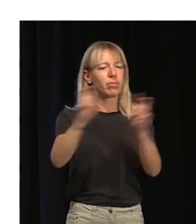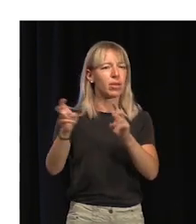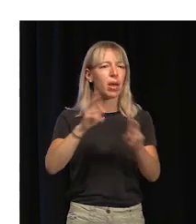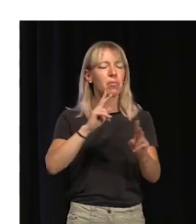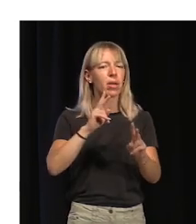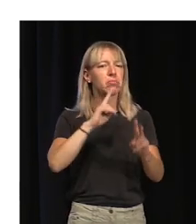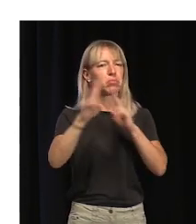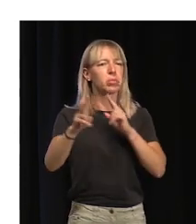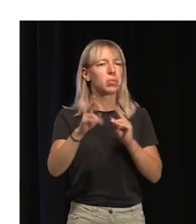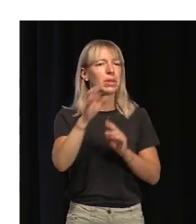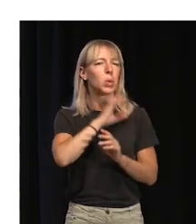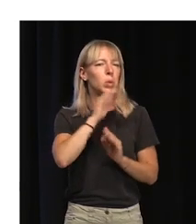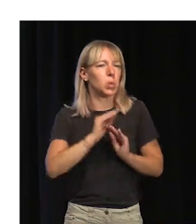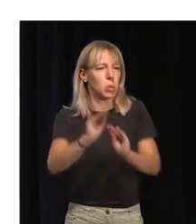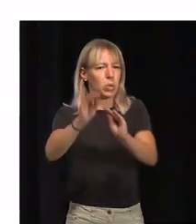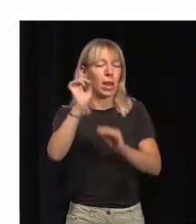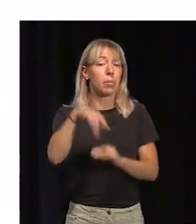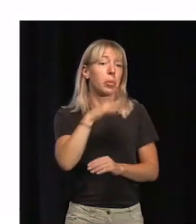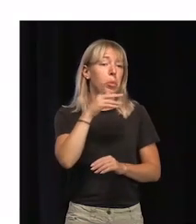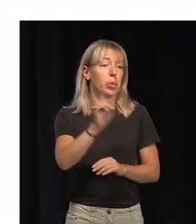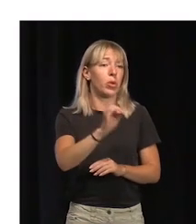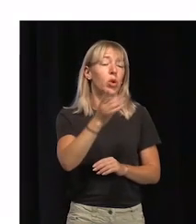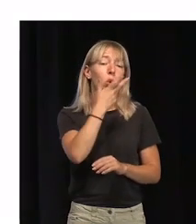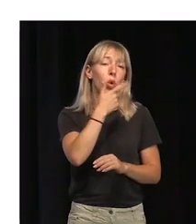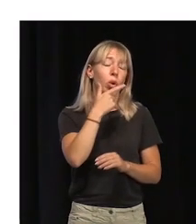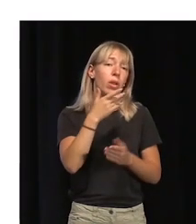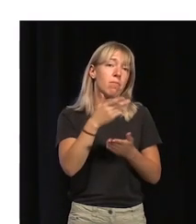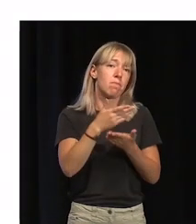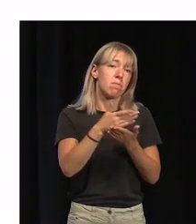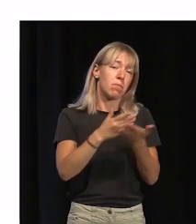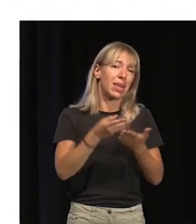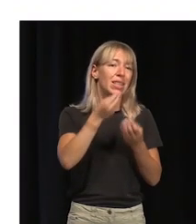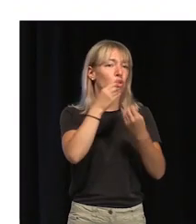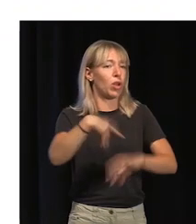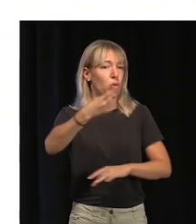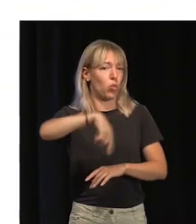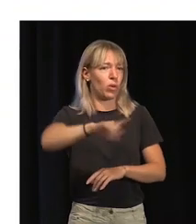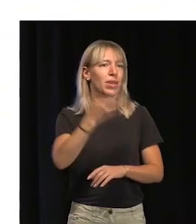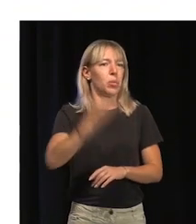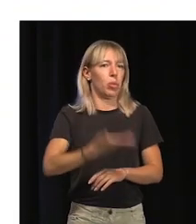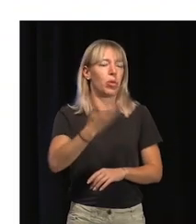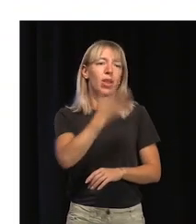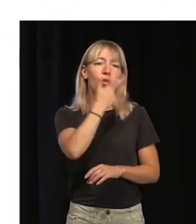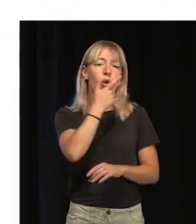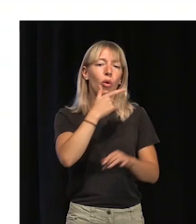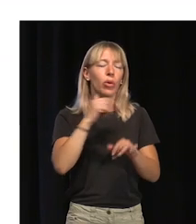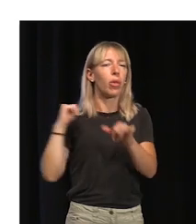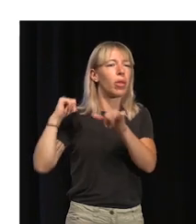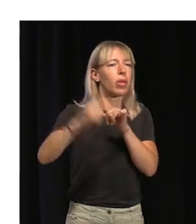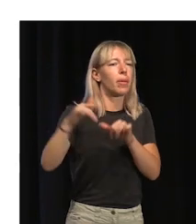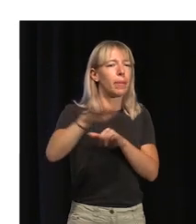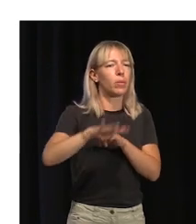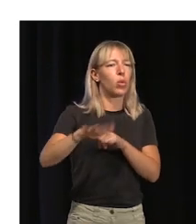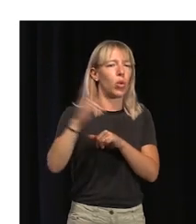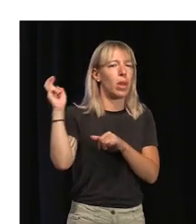respuesta a sus inquietudes. Y también, ¿por qué no?, conocer parte de nuestra historia, ¿no?, que es tan importante conocer de dónde venimos